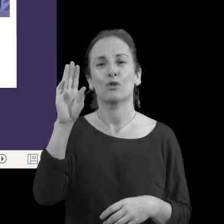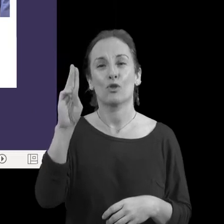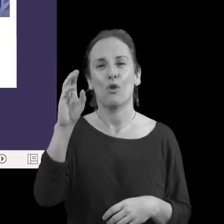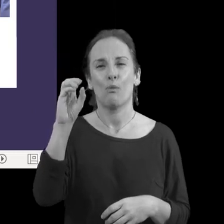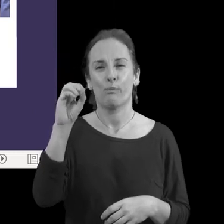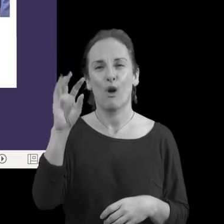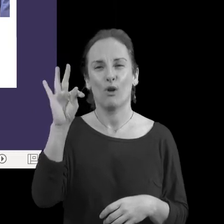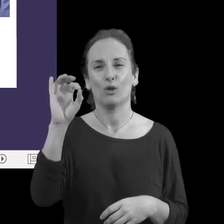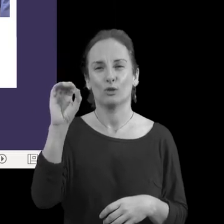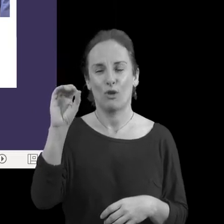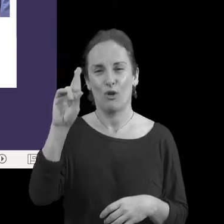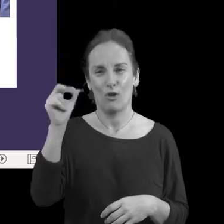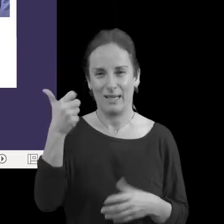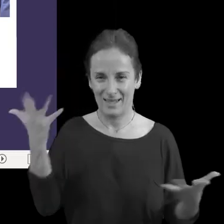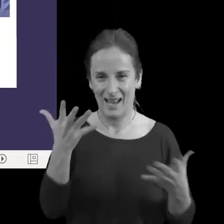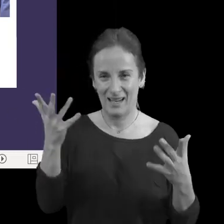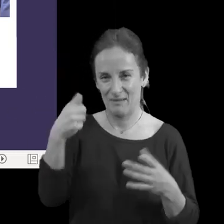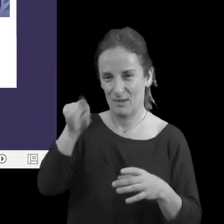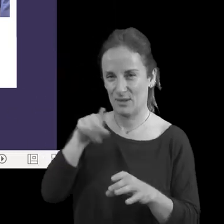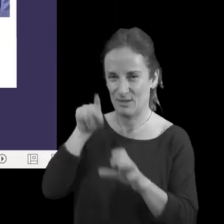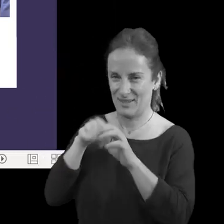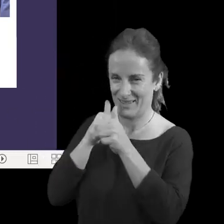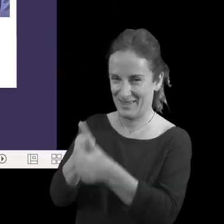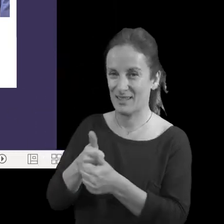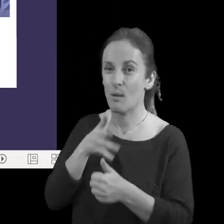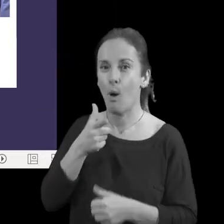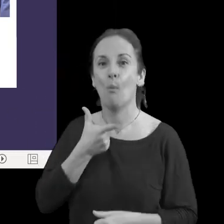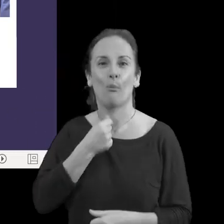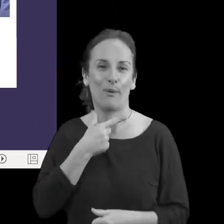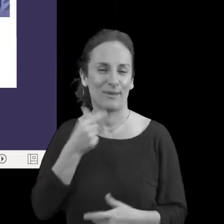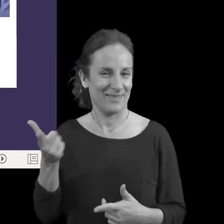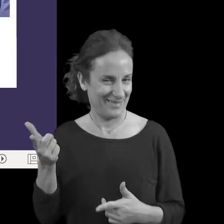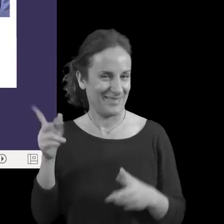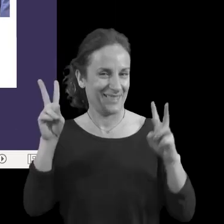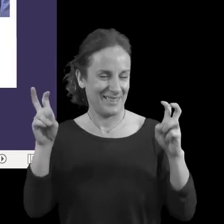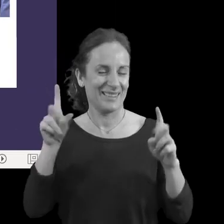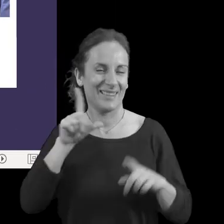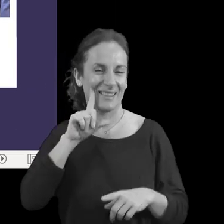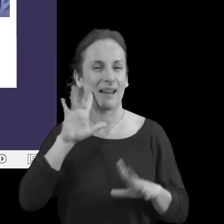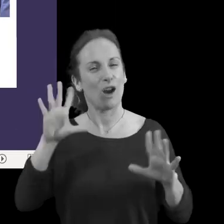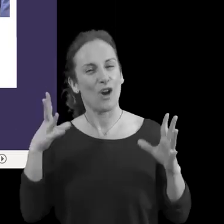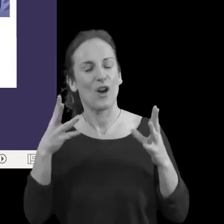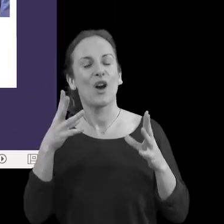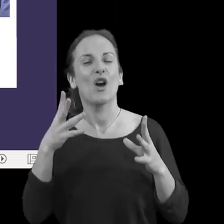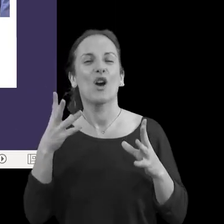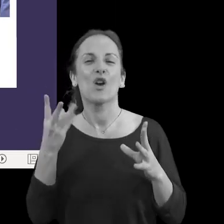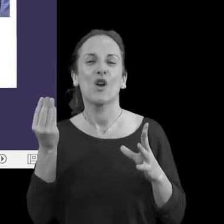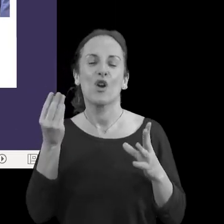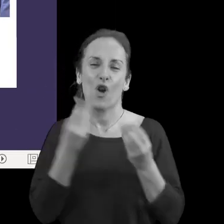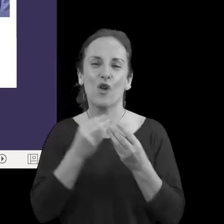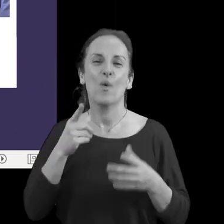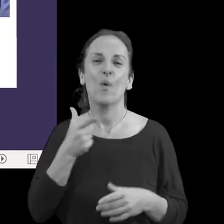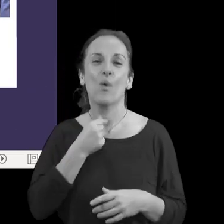entre otras cosas utilizan mucho el humor y esto es algo que creo que no debemos perder, ¿no? Ellas dicen, y las voy a citar ahora para terminar, dicen, a pesar de